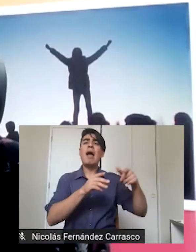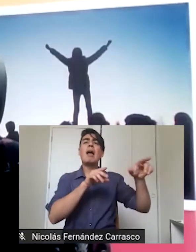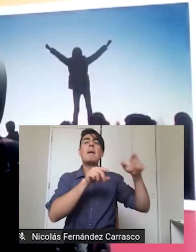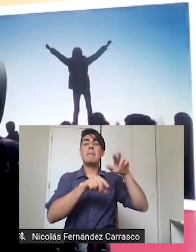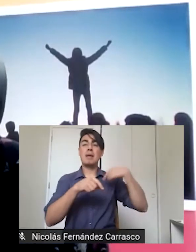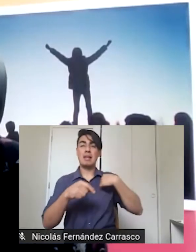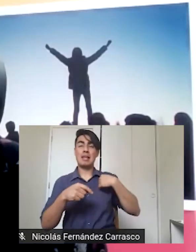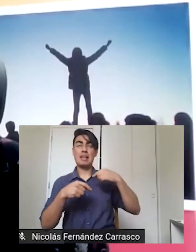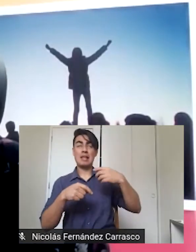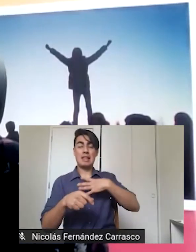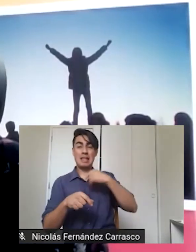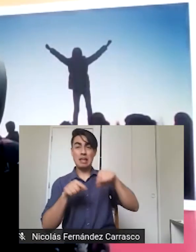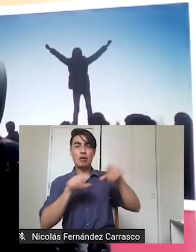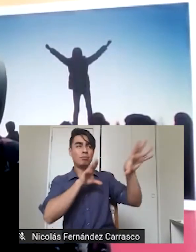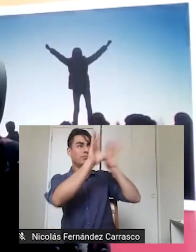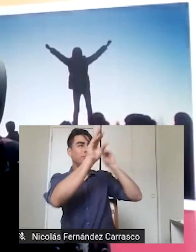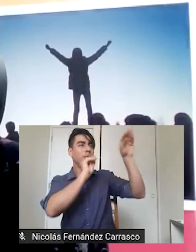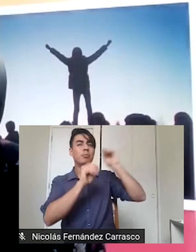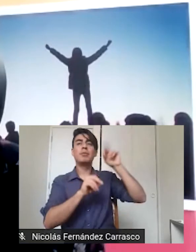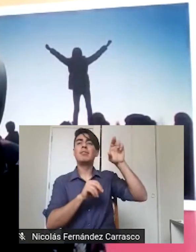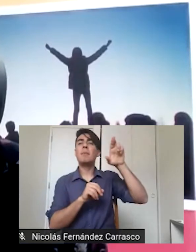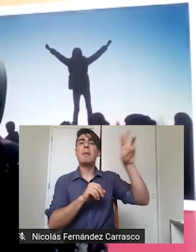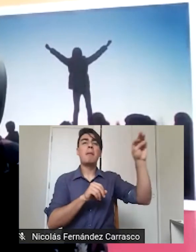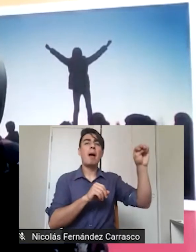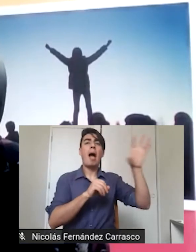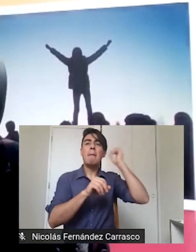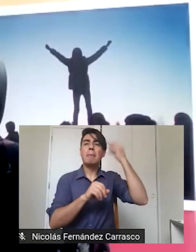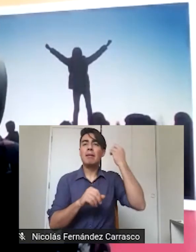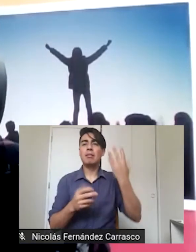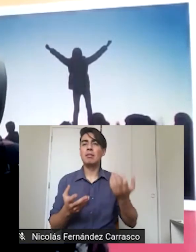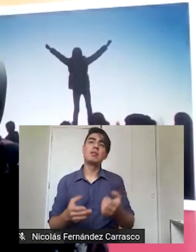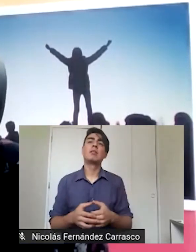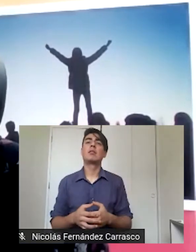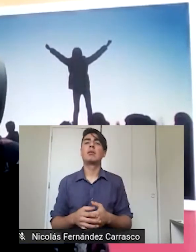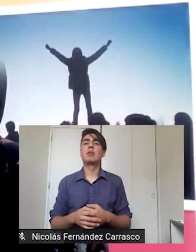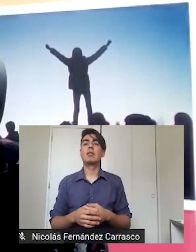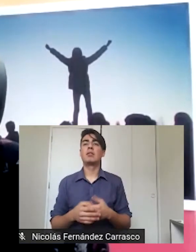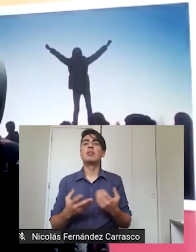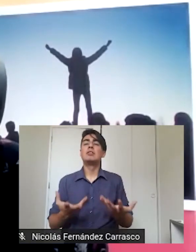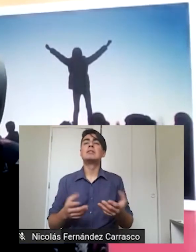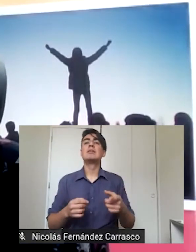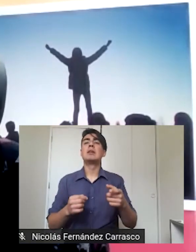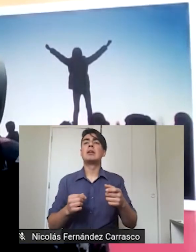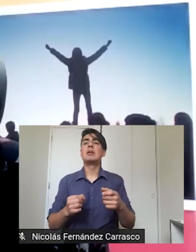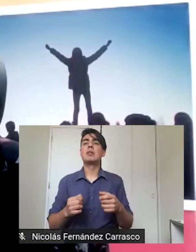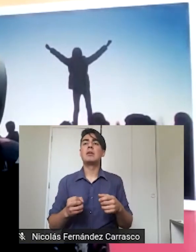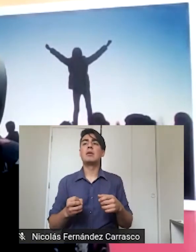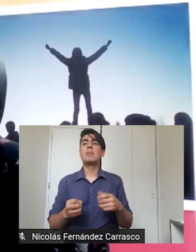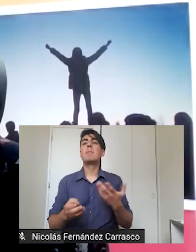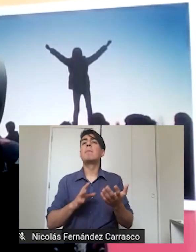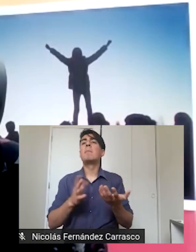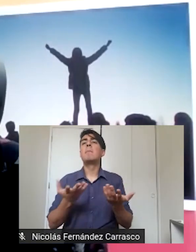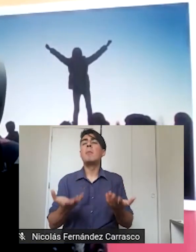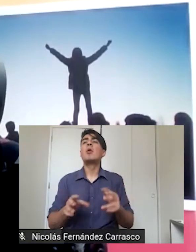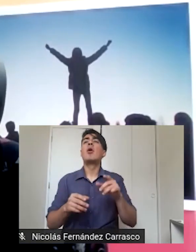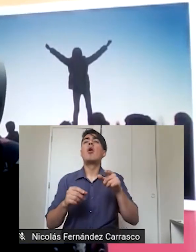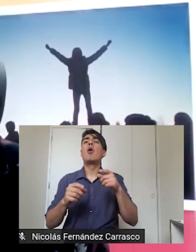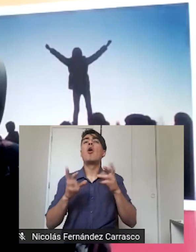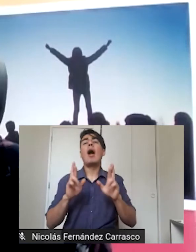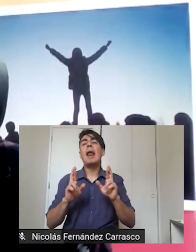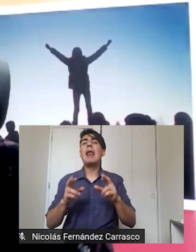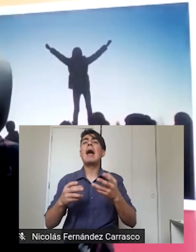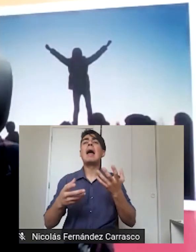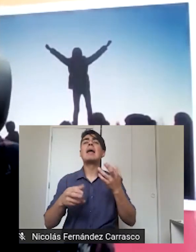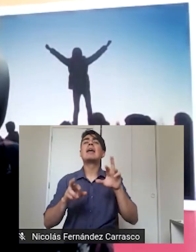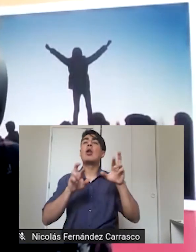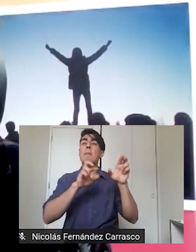tengan al menos información para los padres, que sean informados a través de los ejercicios y de los